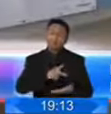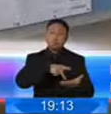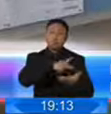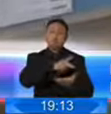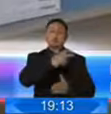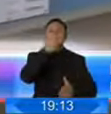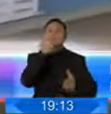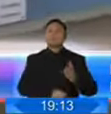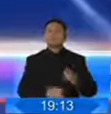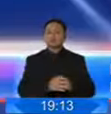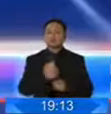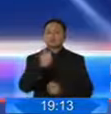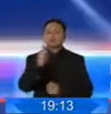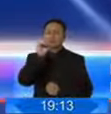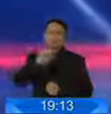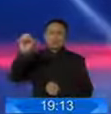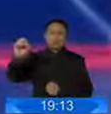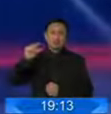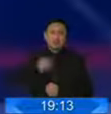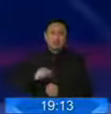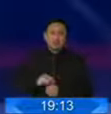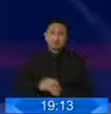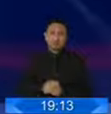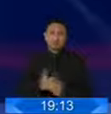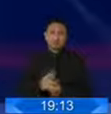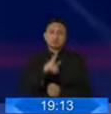salario mínimo unificado, que equivale a